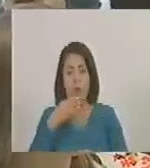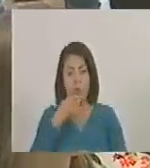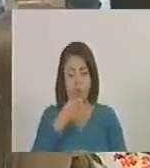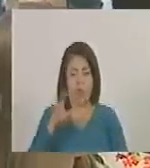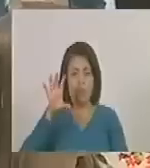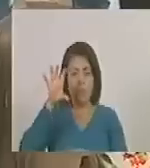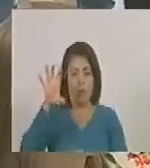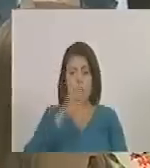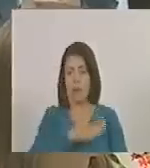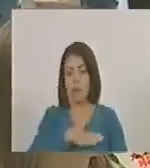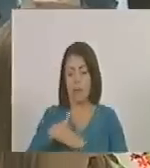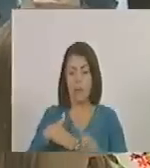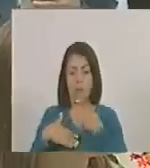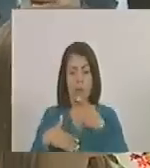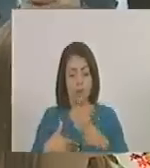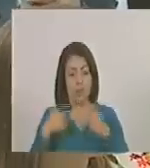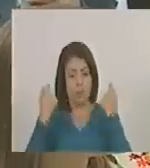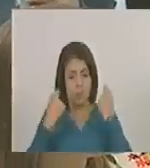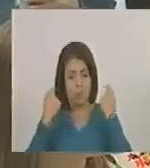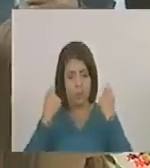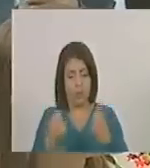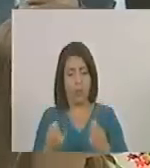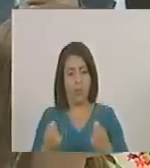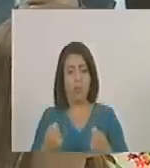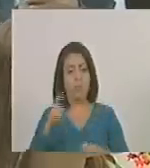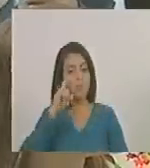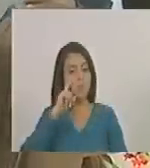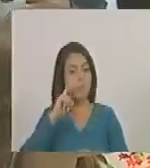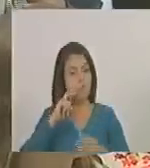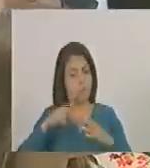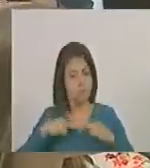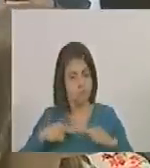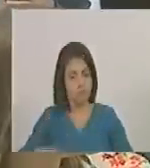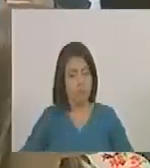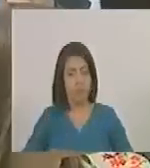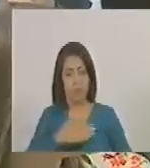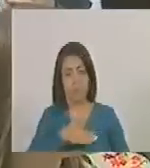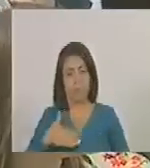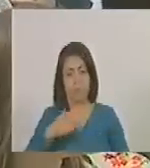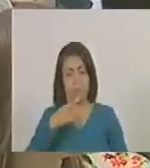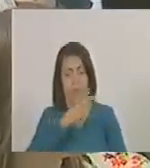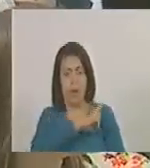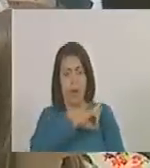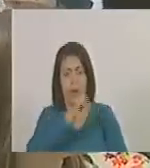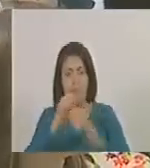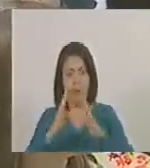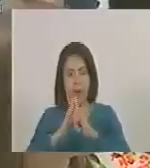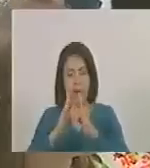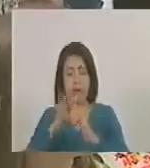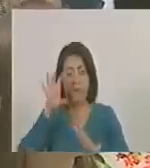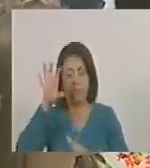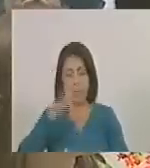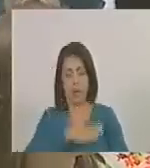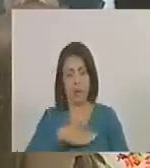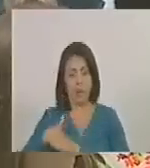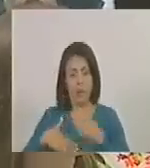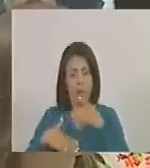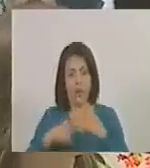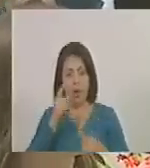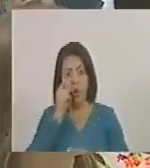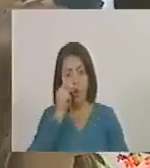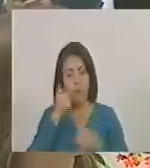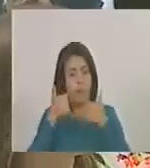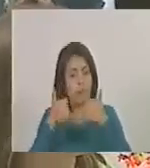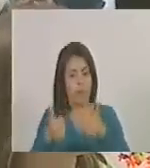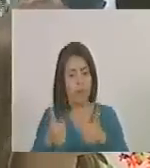país, queremos decirle a las promotoras de parto humanizado, queremos decirle a las jefas de hogares de este país, queremos decirle a los hombres